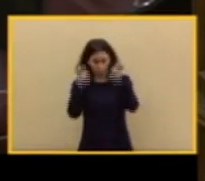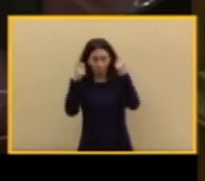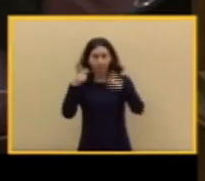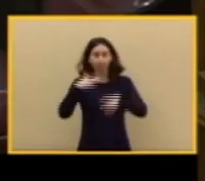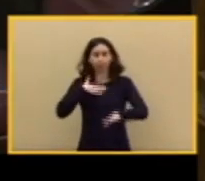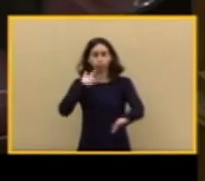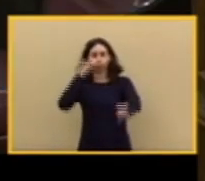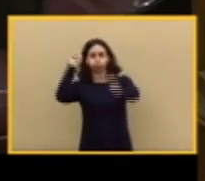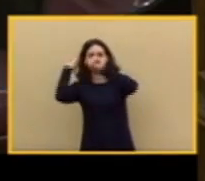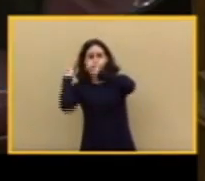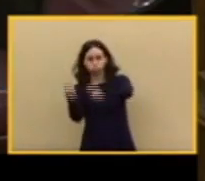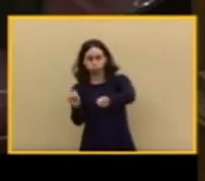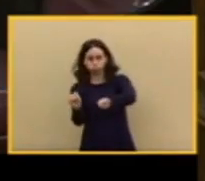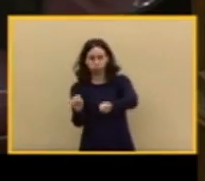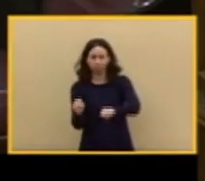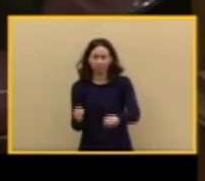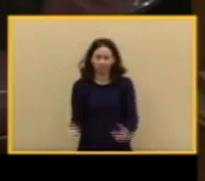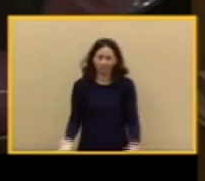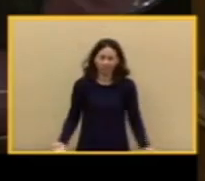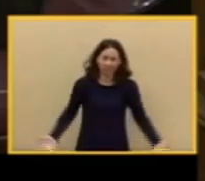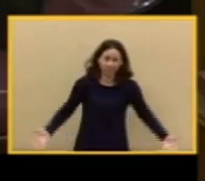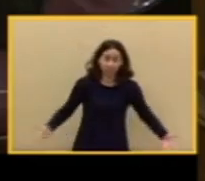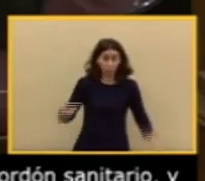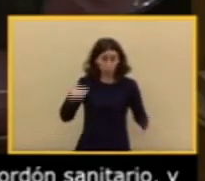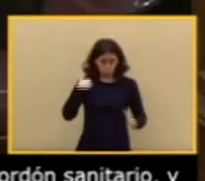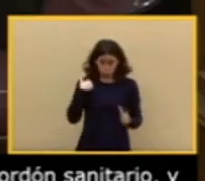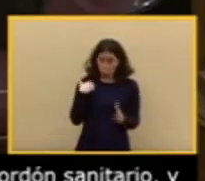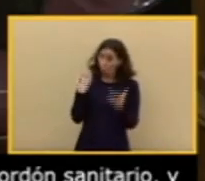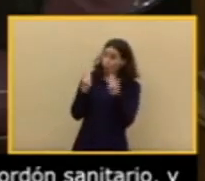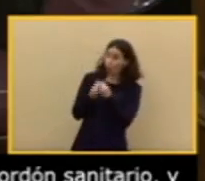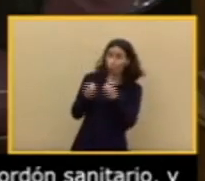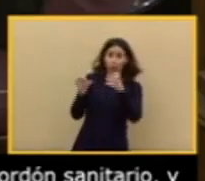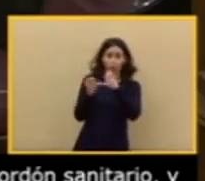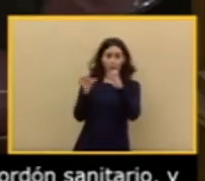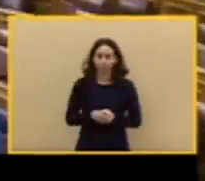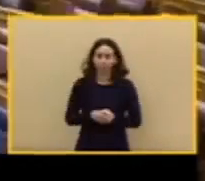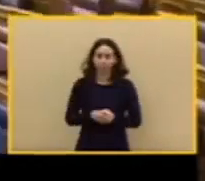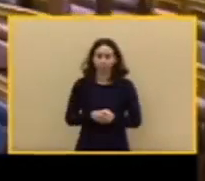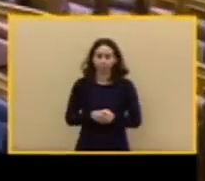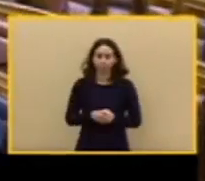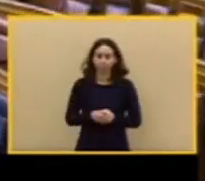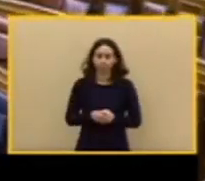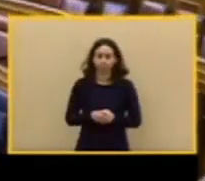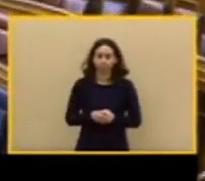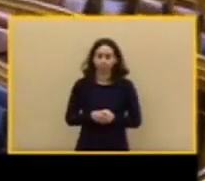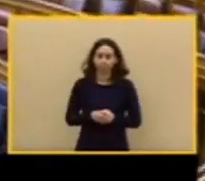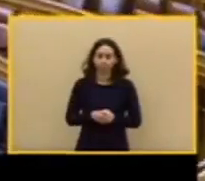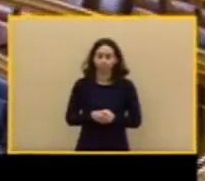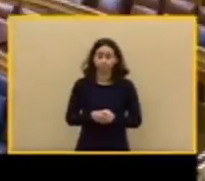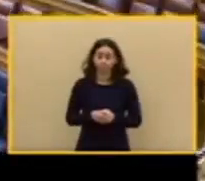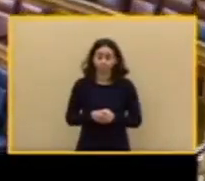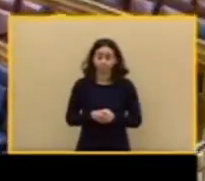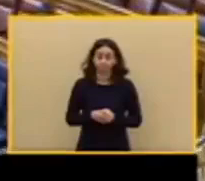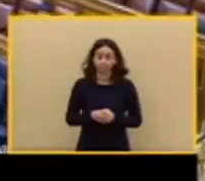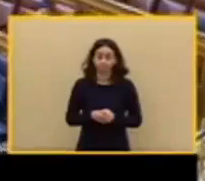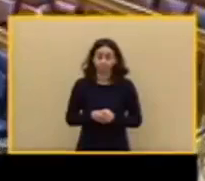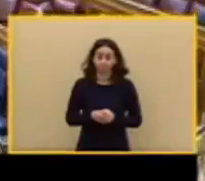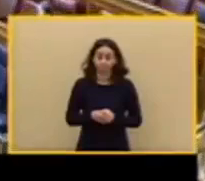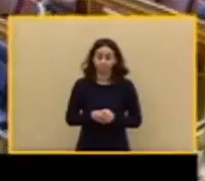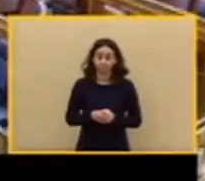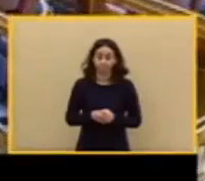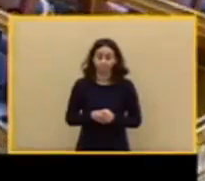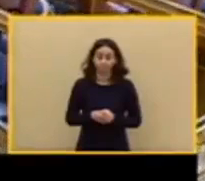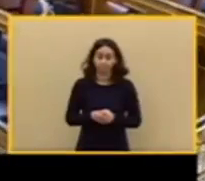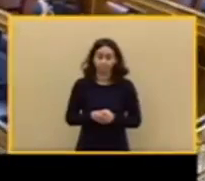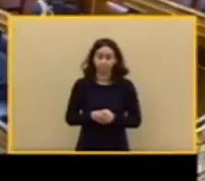engañando y les están abriendo las casas esas de apuestas todo el día y todo el deporte está girando en torno a las apuestas